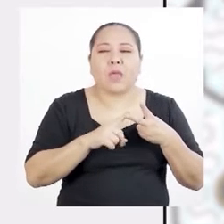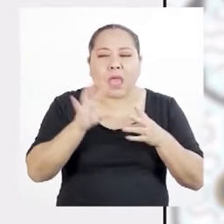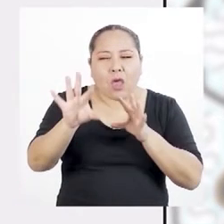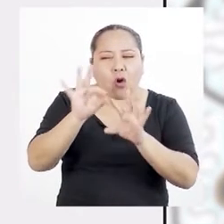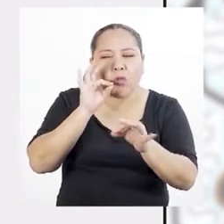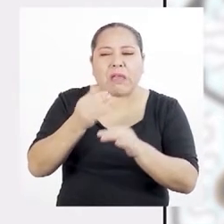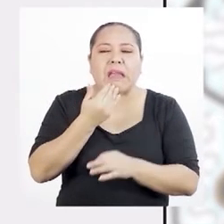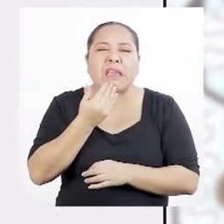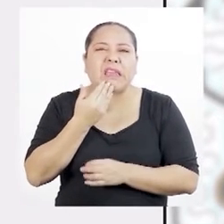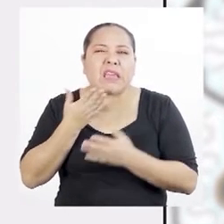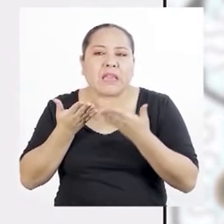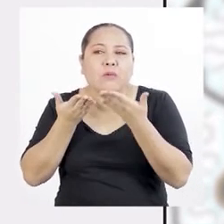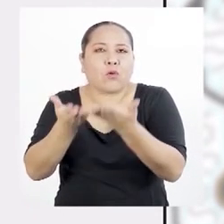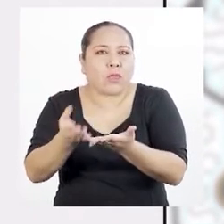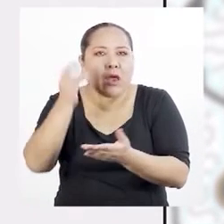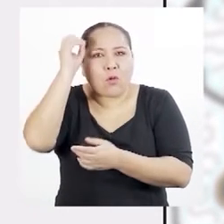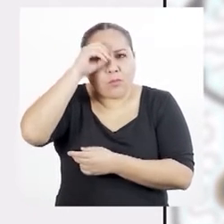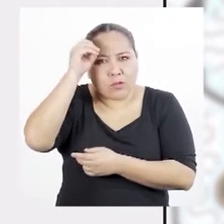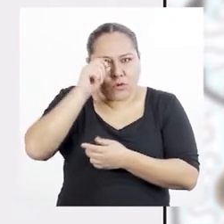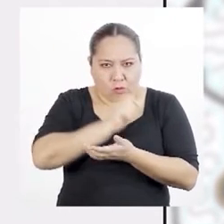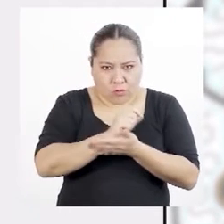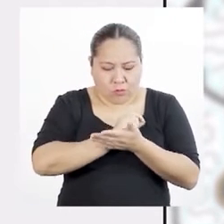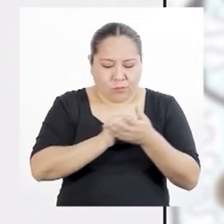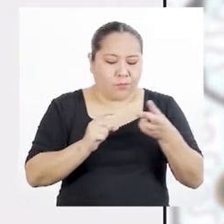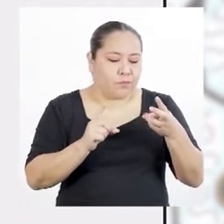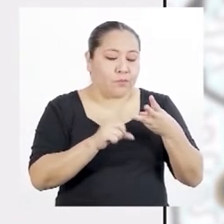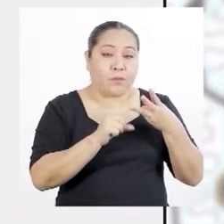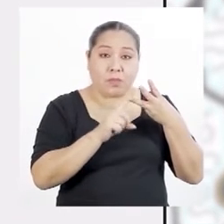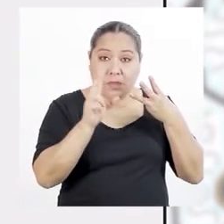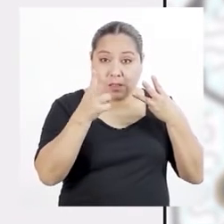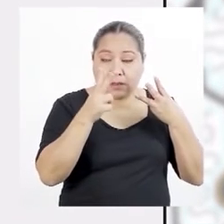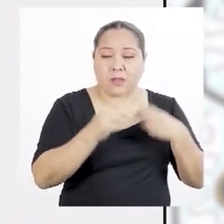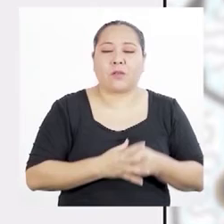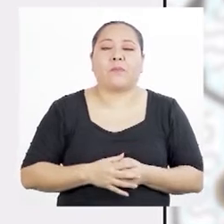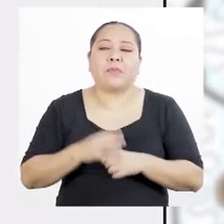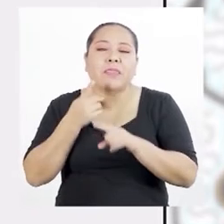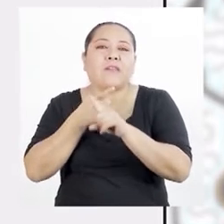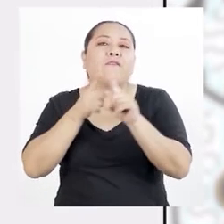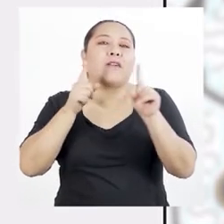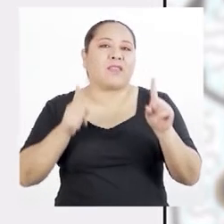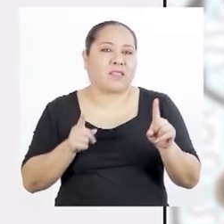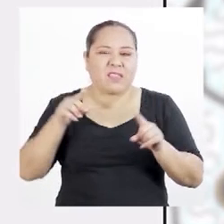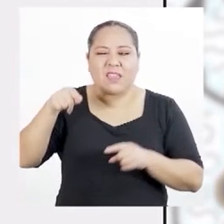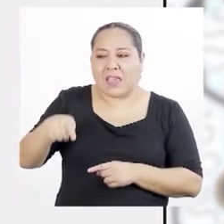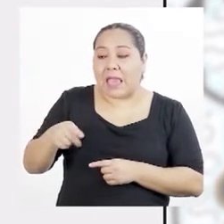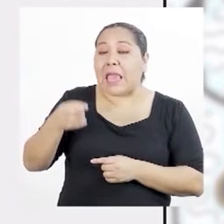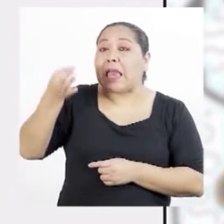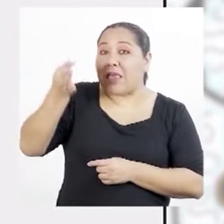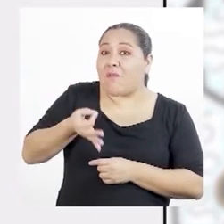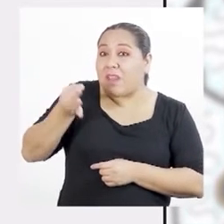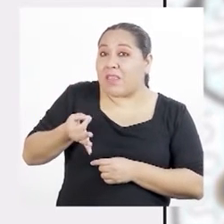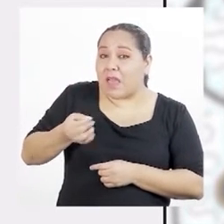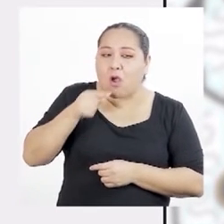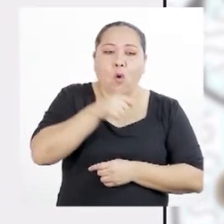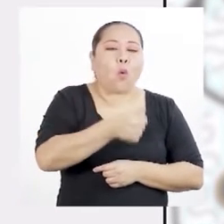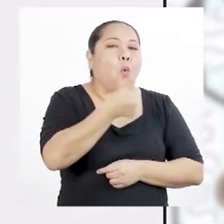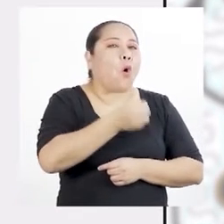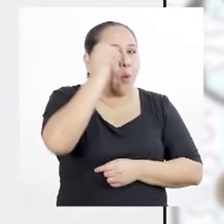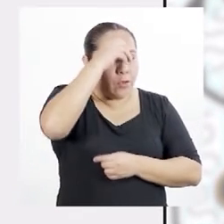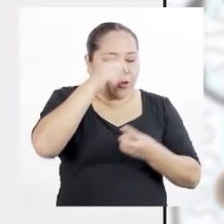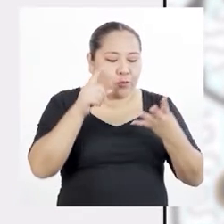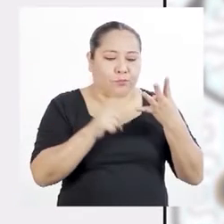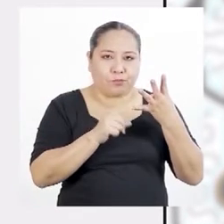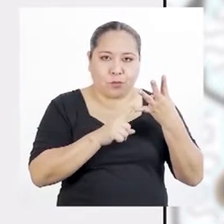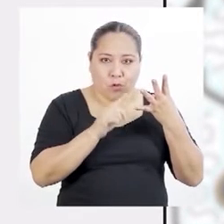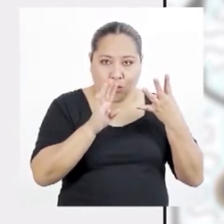Definir a quién va dirigida la opinión que está escribiendo. 3. Diferenciar qué es un hecho de una opinión.